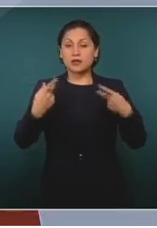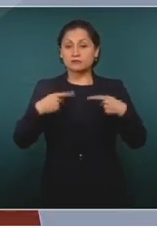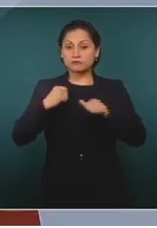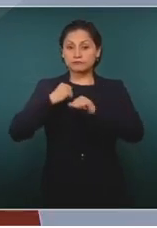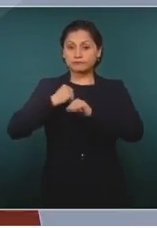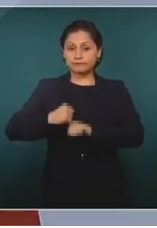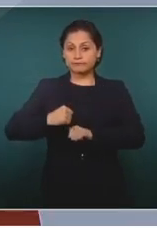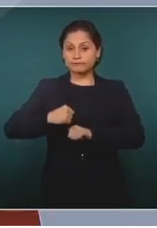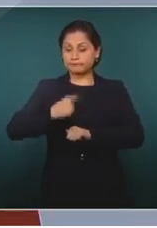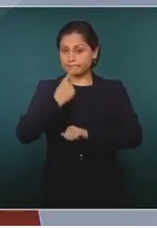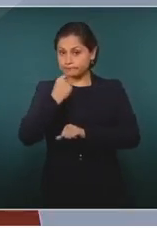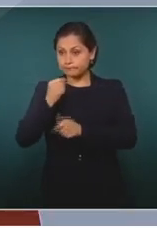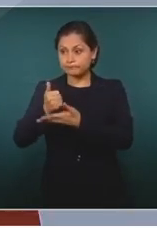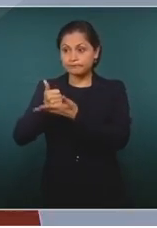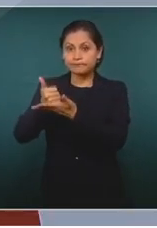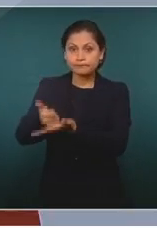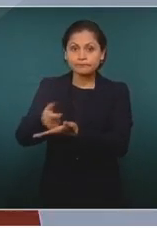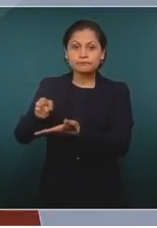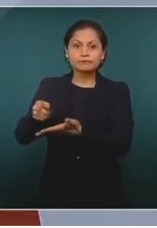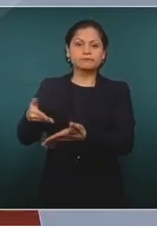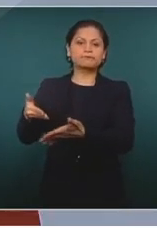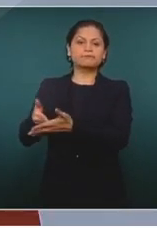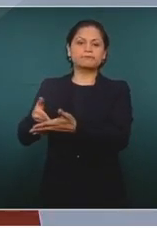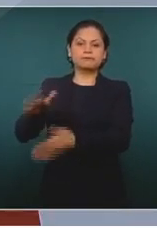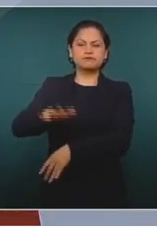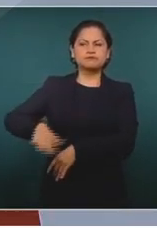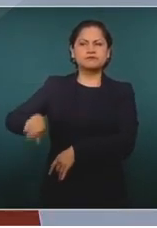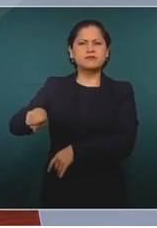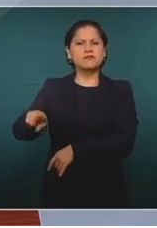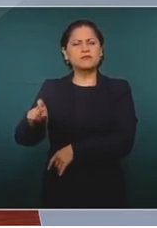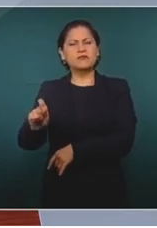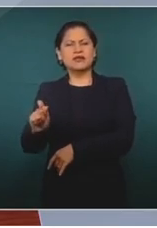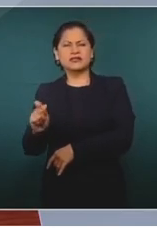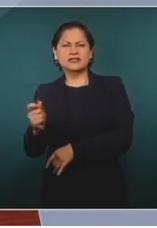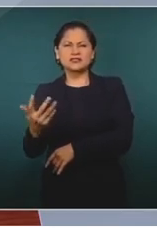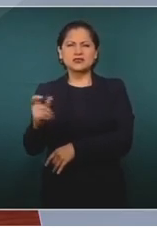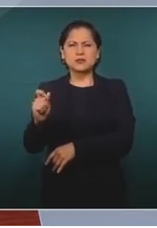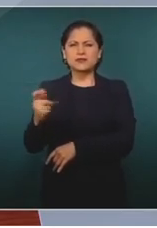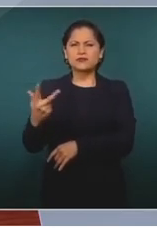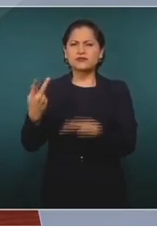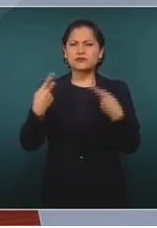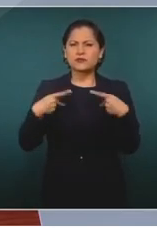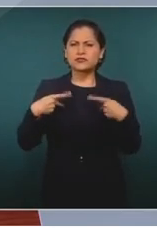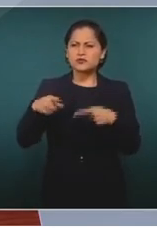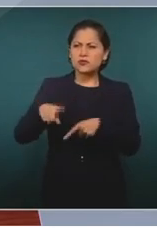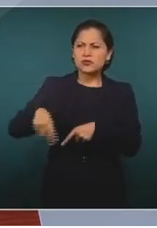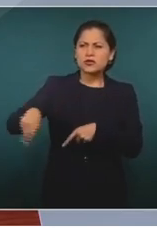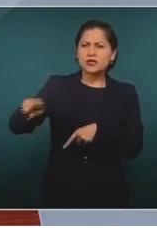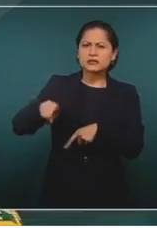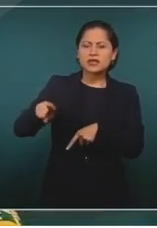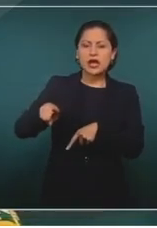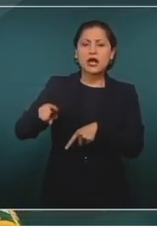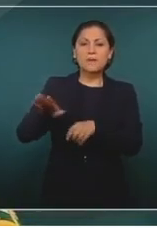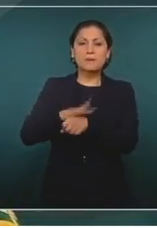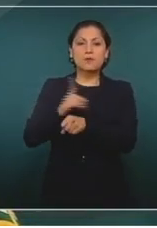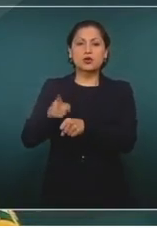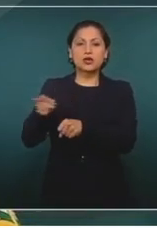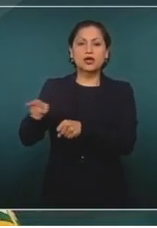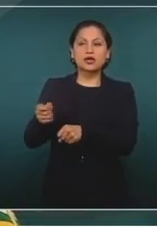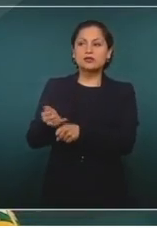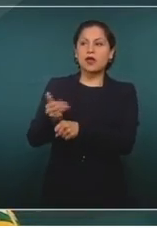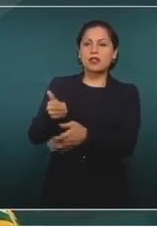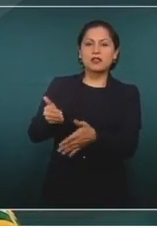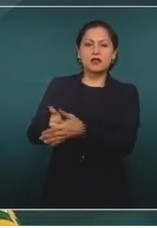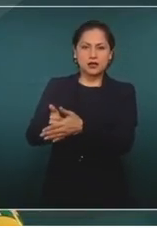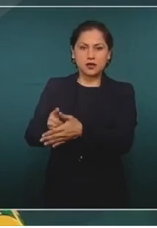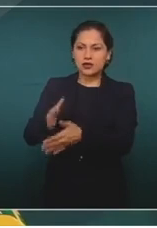requerían. Esas fueron 20 y tantas personas, 25, 28 personas que fueron detenidas, esas son las que